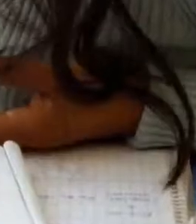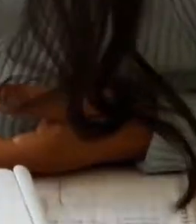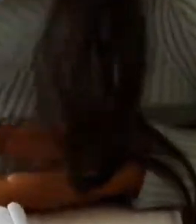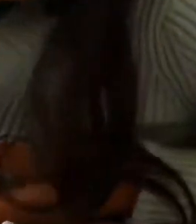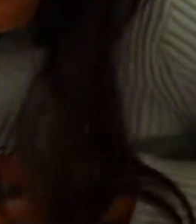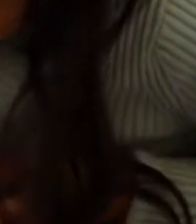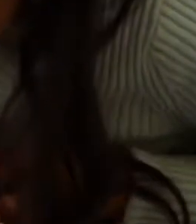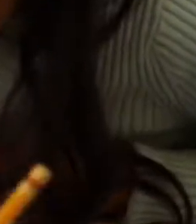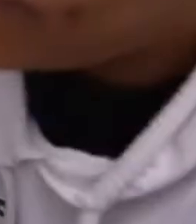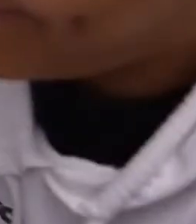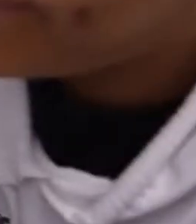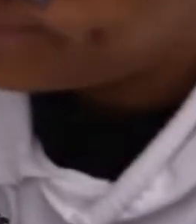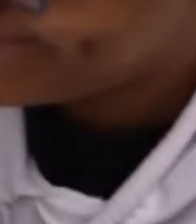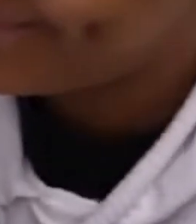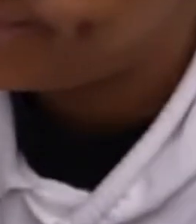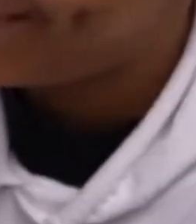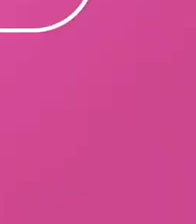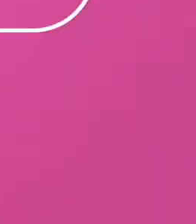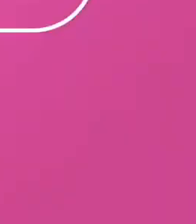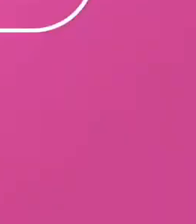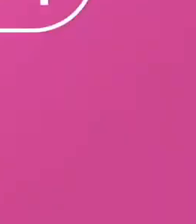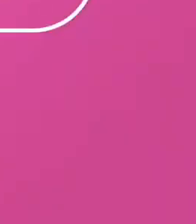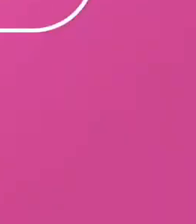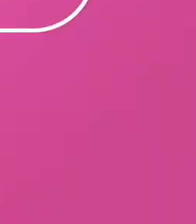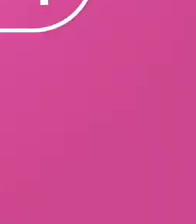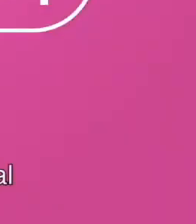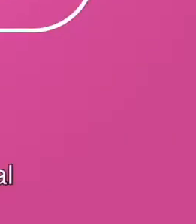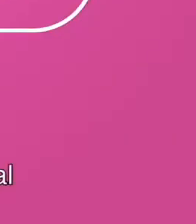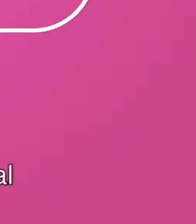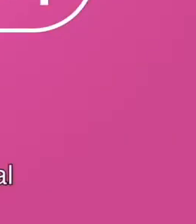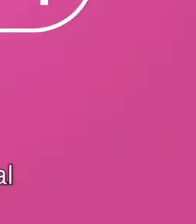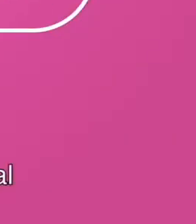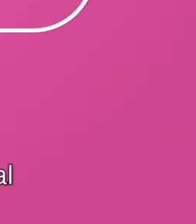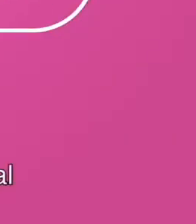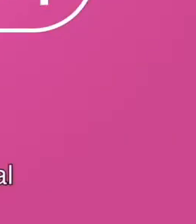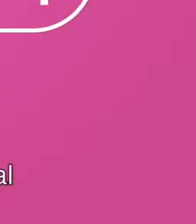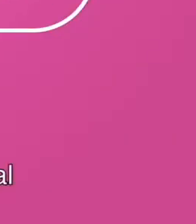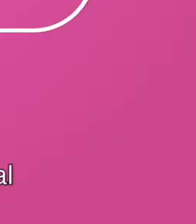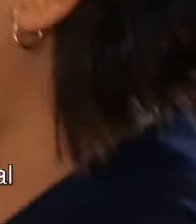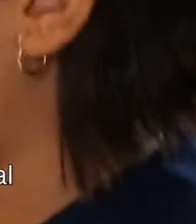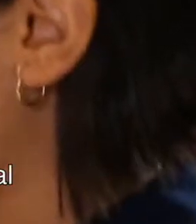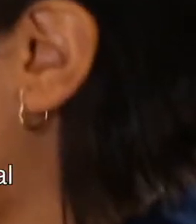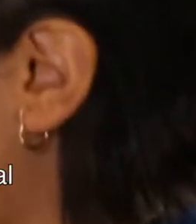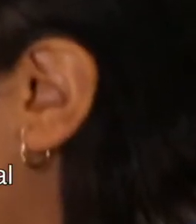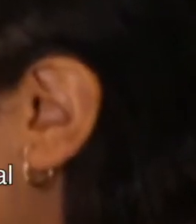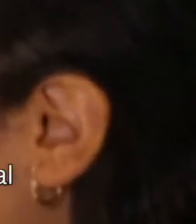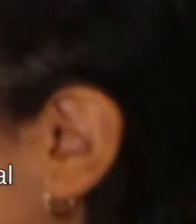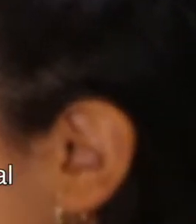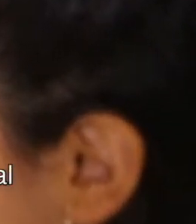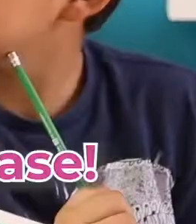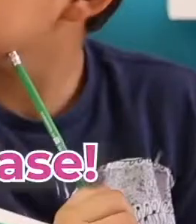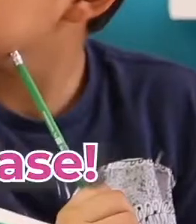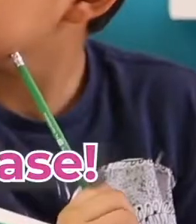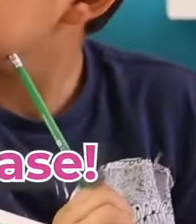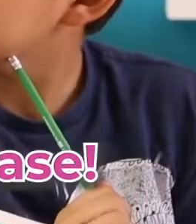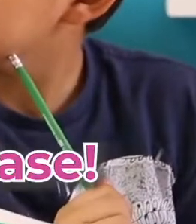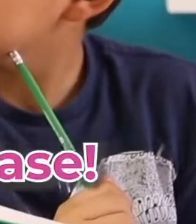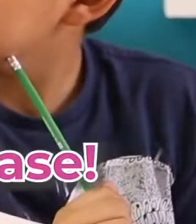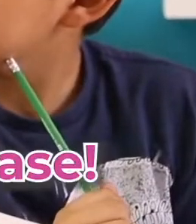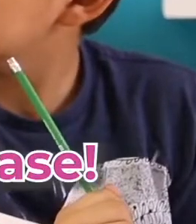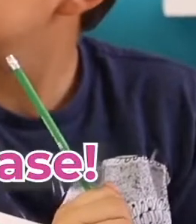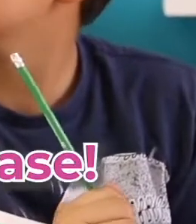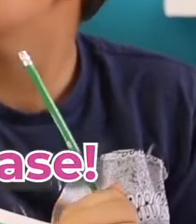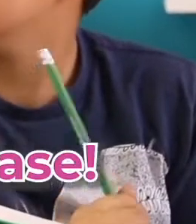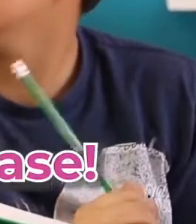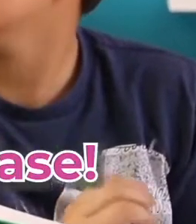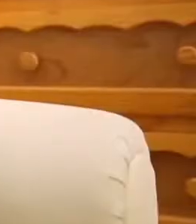mientras podemos estar juntos otra vez. Consulta las guías para saber en qué canal y a qué hora le toca a tu nivel escolar y no te pierdas